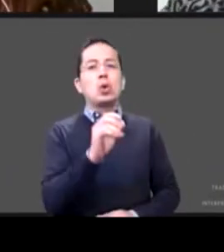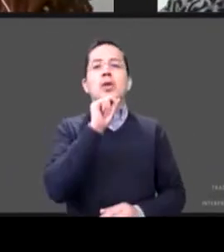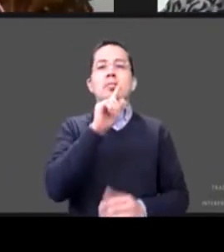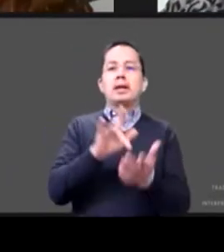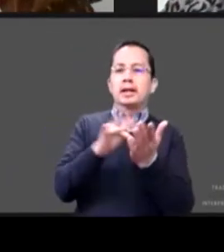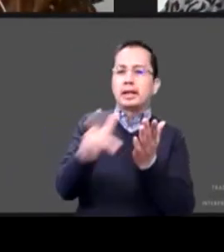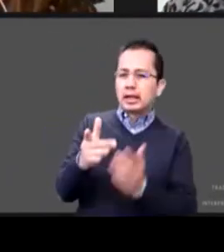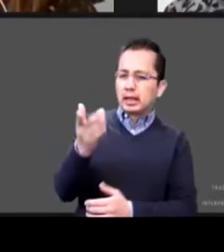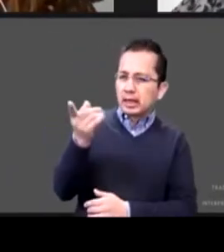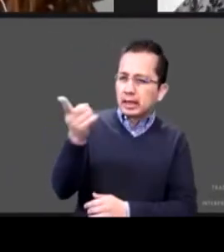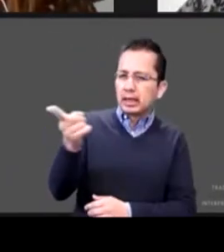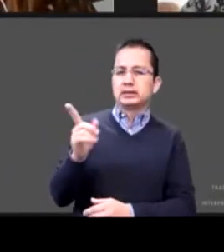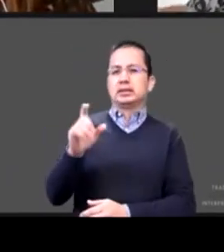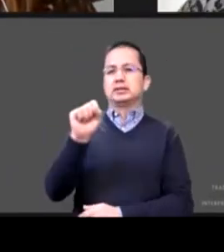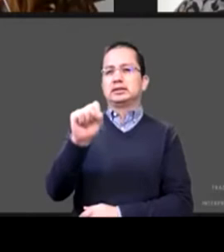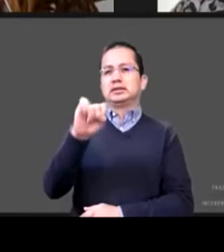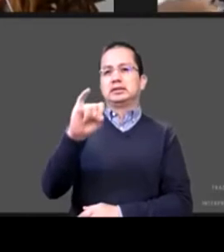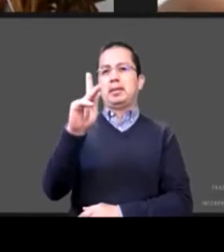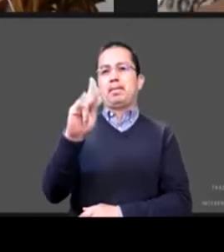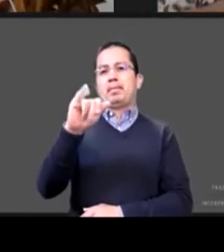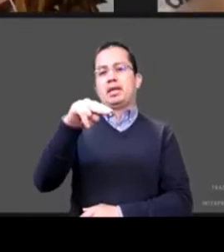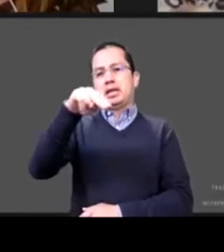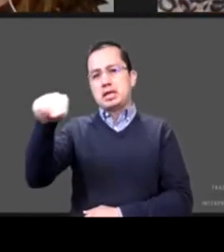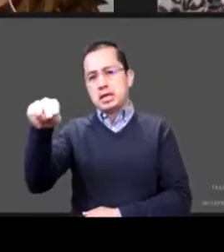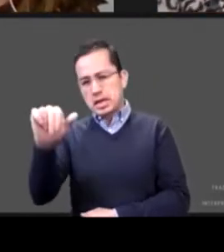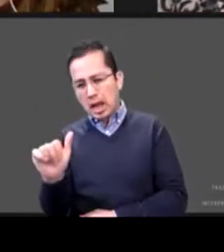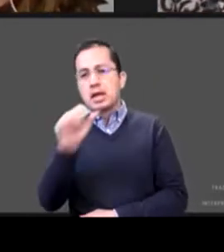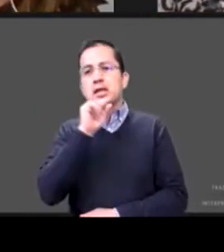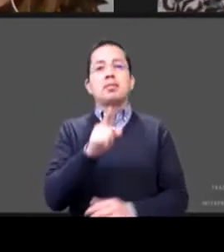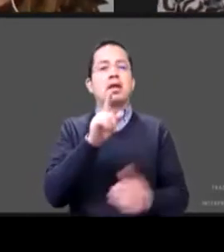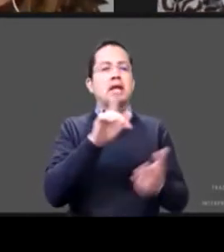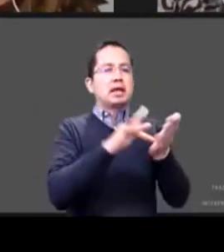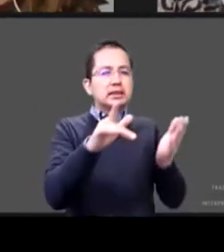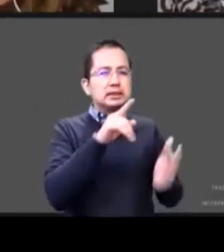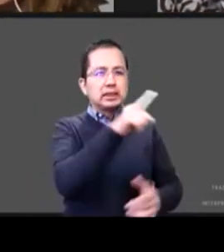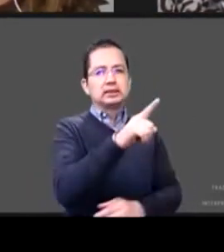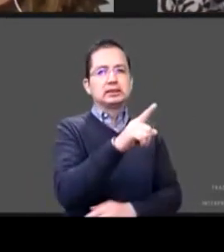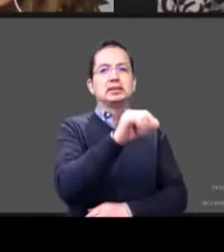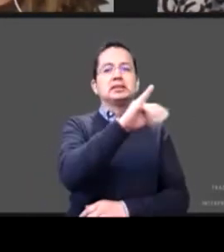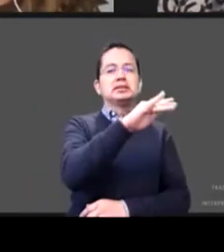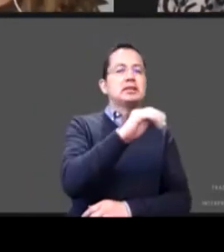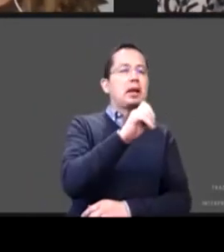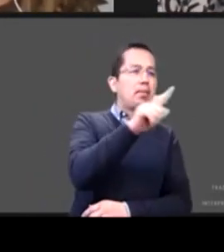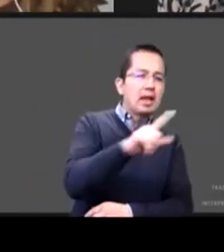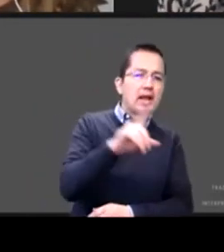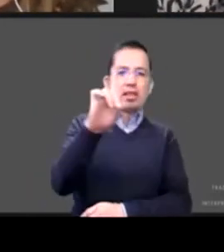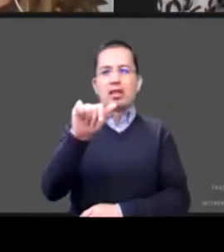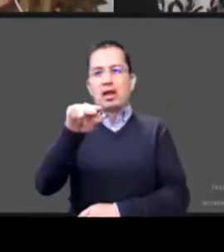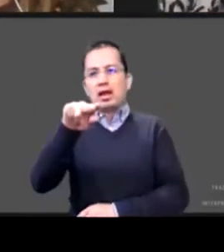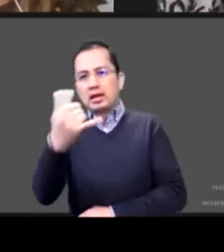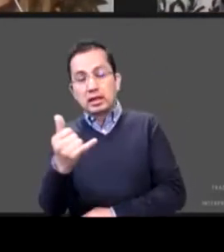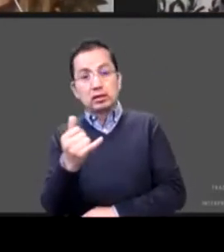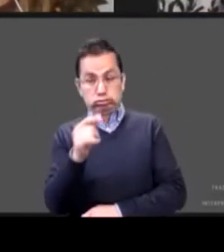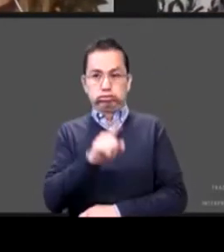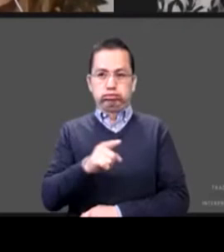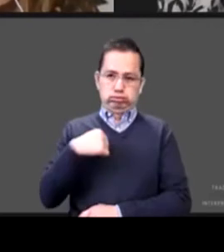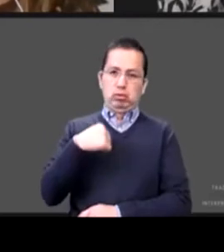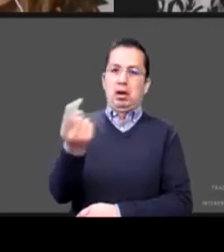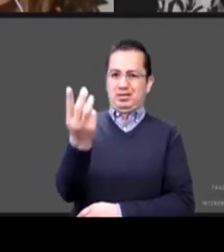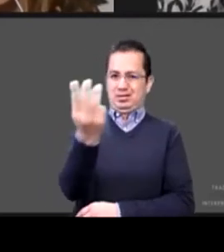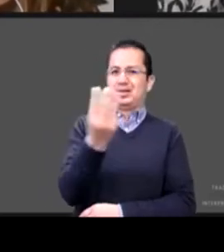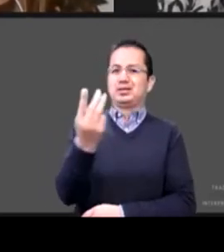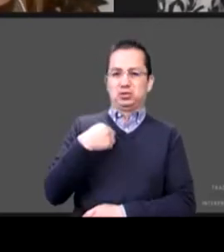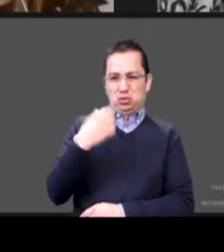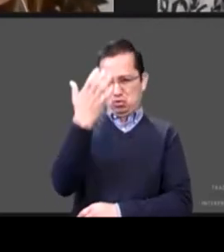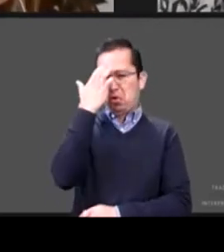a Isabel, a Dani, a Diodema, que tengo el gusto de conocerlas a las tres. Gracias por trabajar también